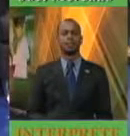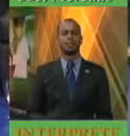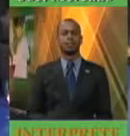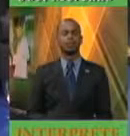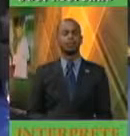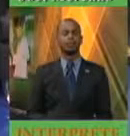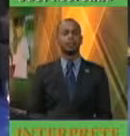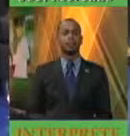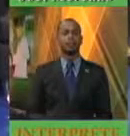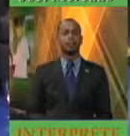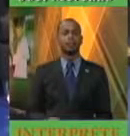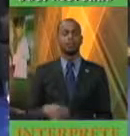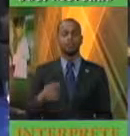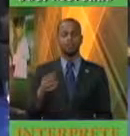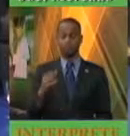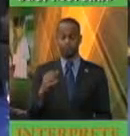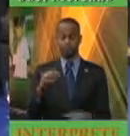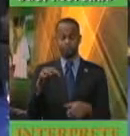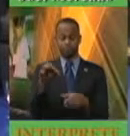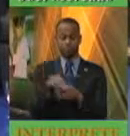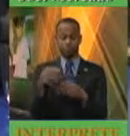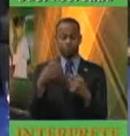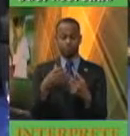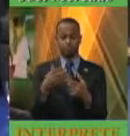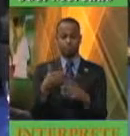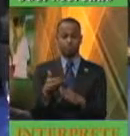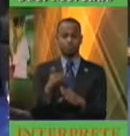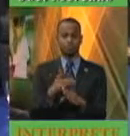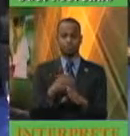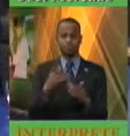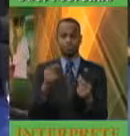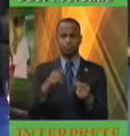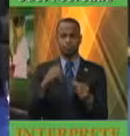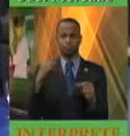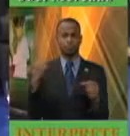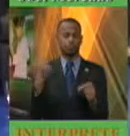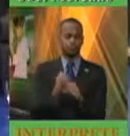a las elecciones nosotros estuvimos trabajando